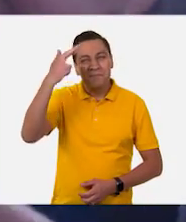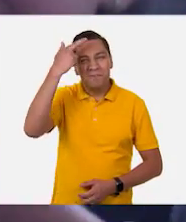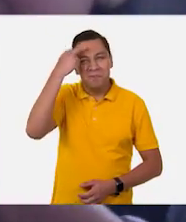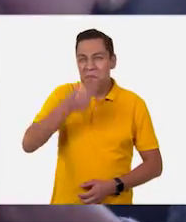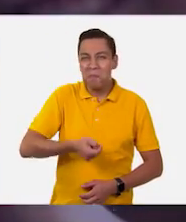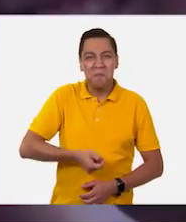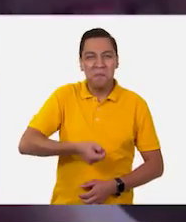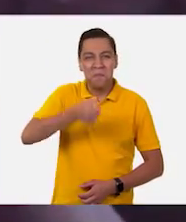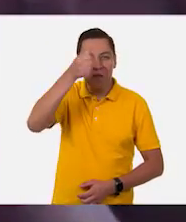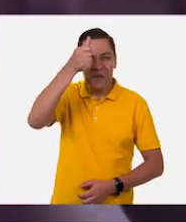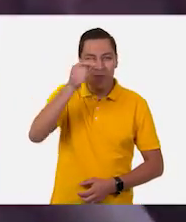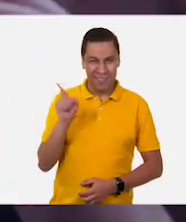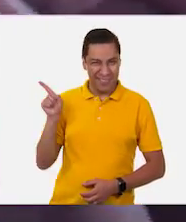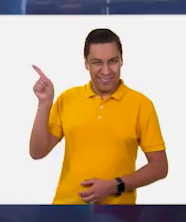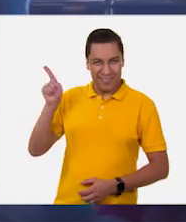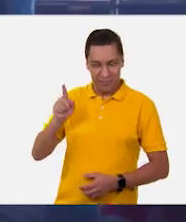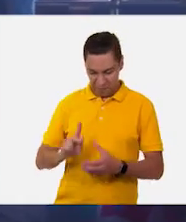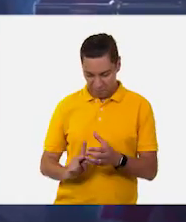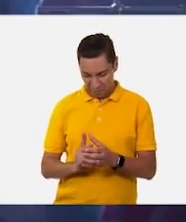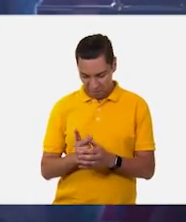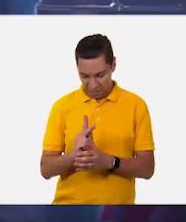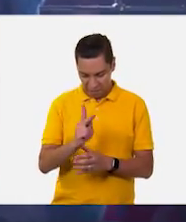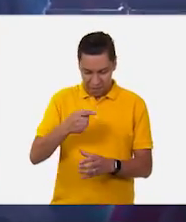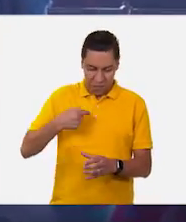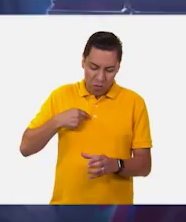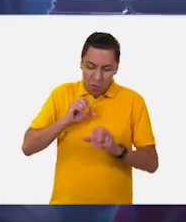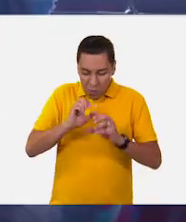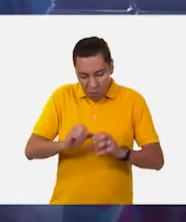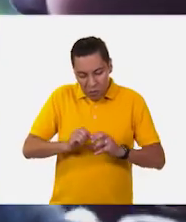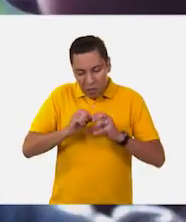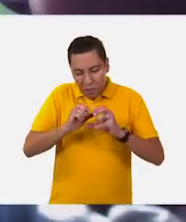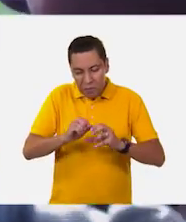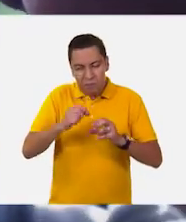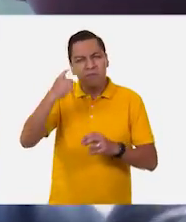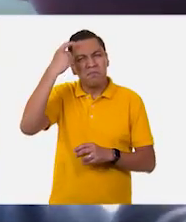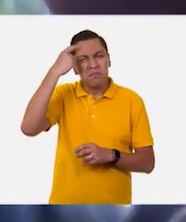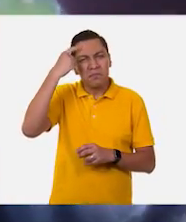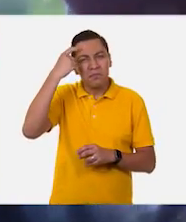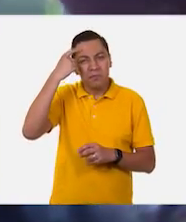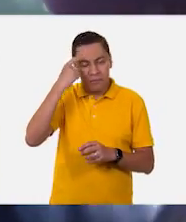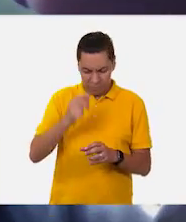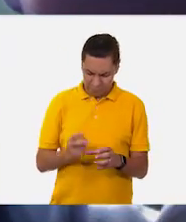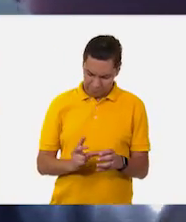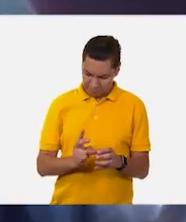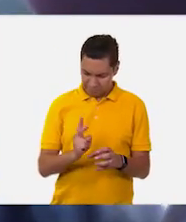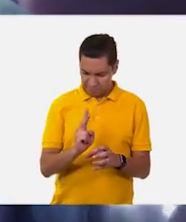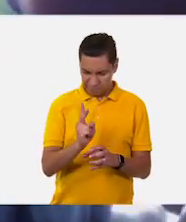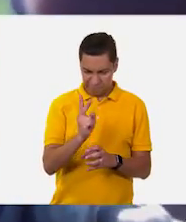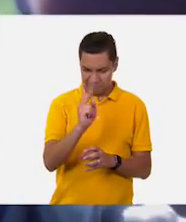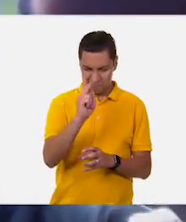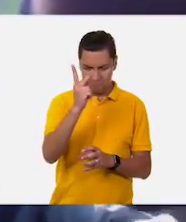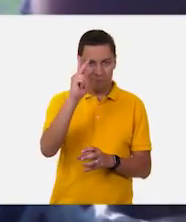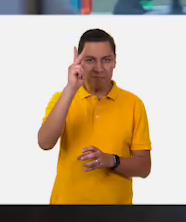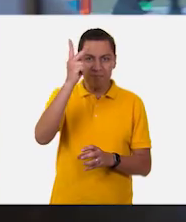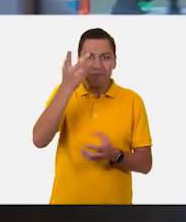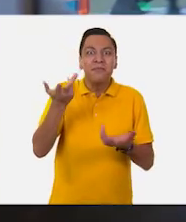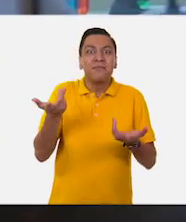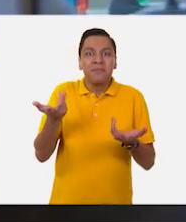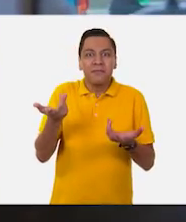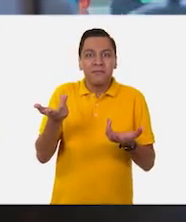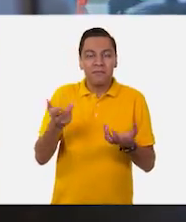Primera vez que vi germinar una plantita y en mi cabeza solo podía pensar qué tenía que pasar en él para que pudiera